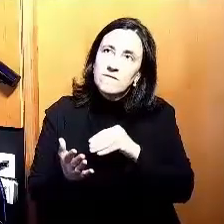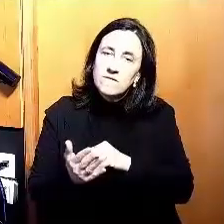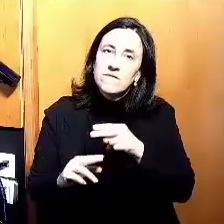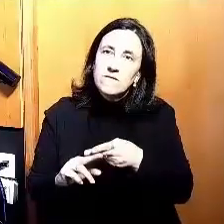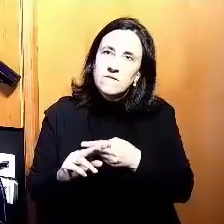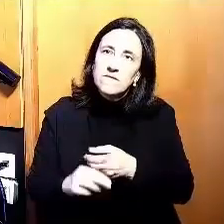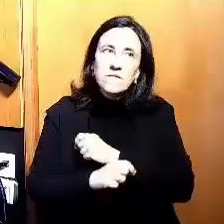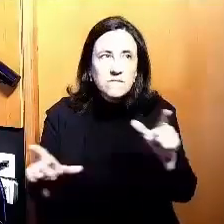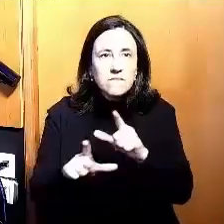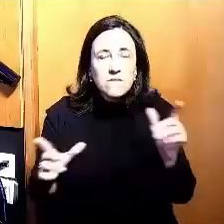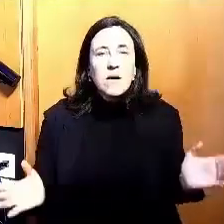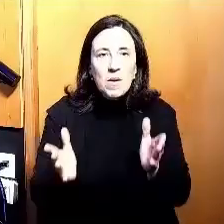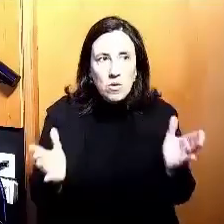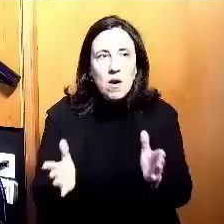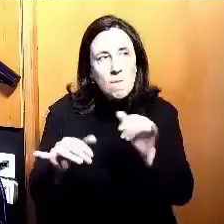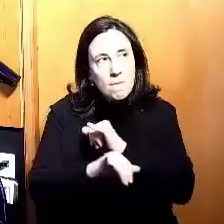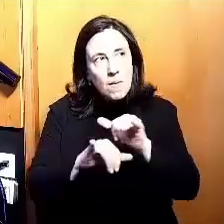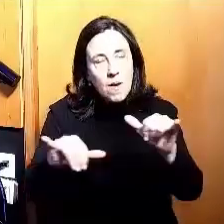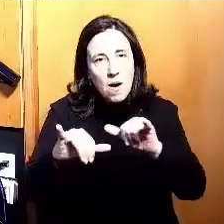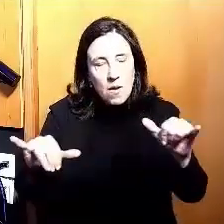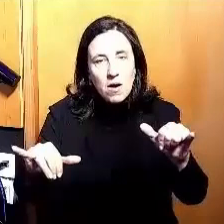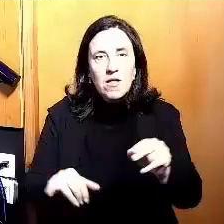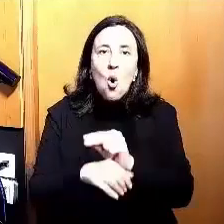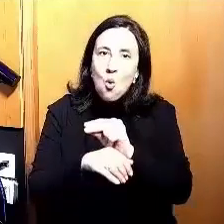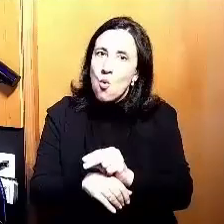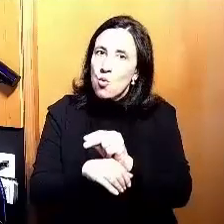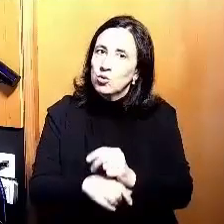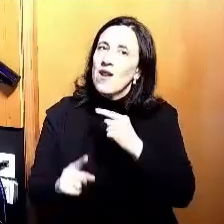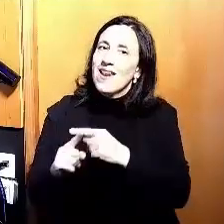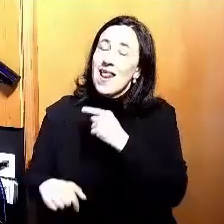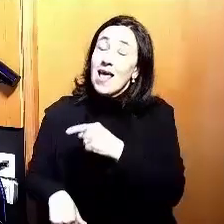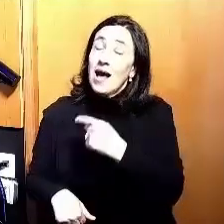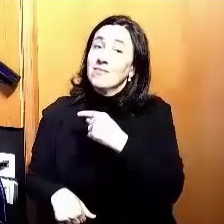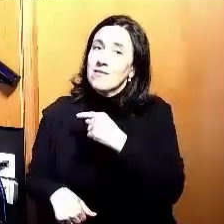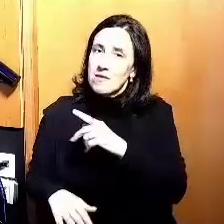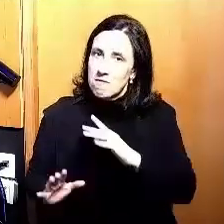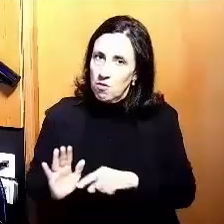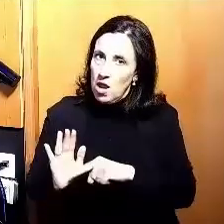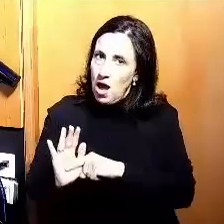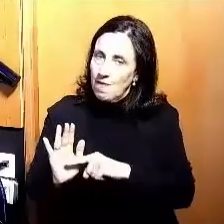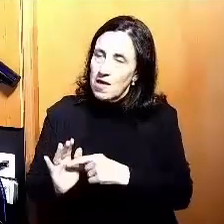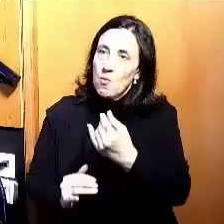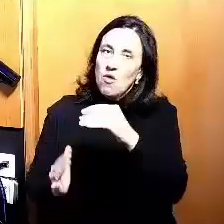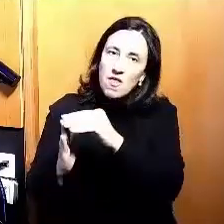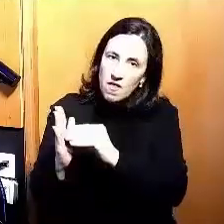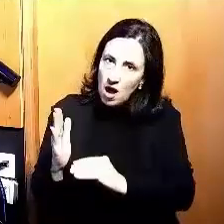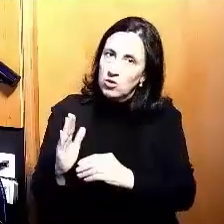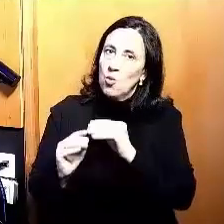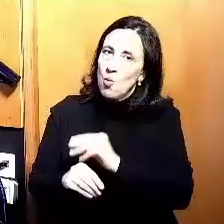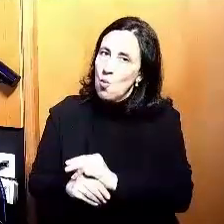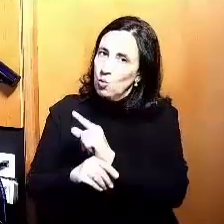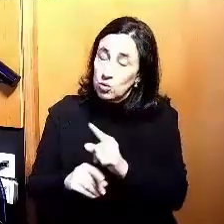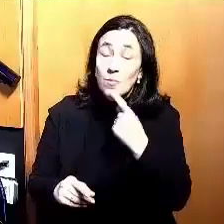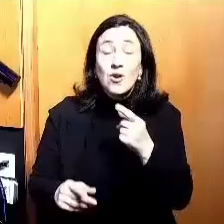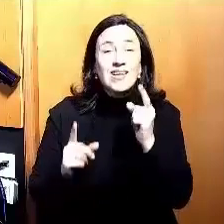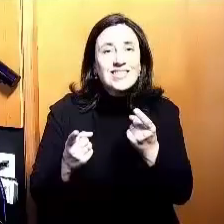o campañas en contra de ciertos malos usos, estoy diciendo recontra buena, de datos, digamos, igual hay que sentarse a